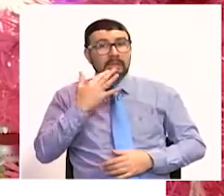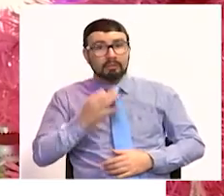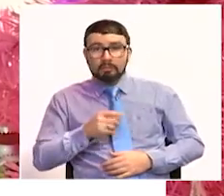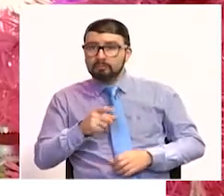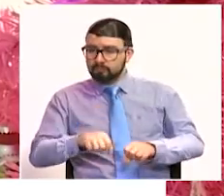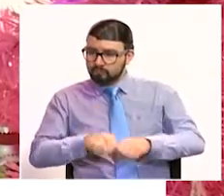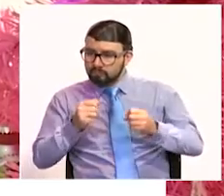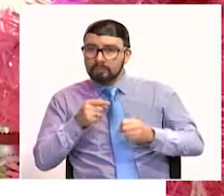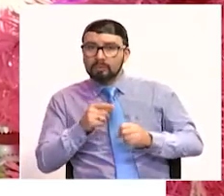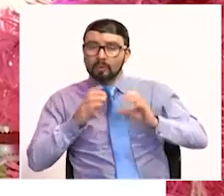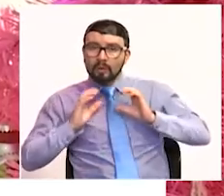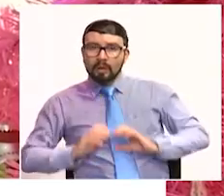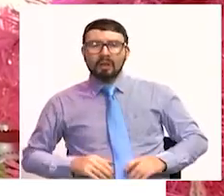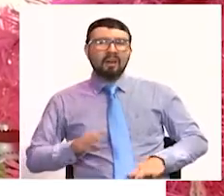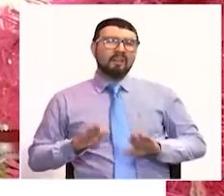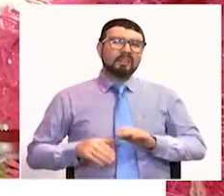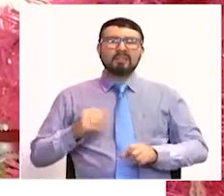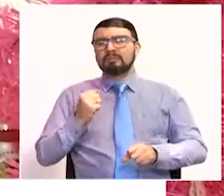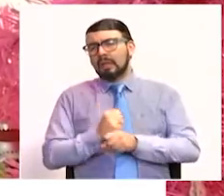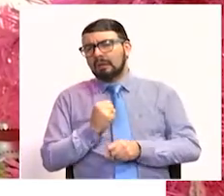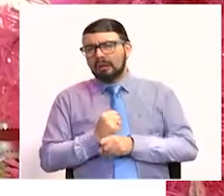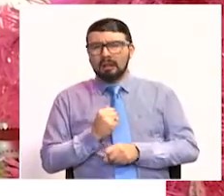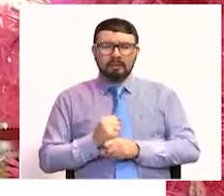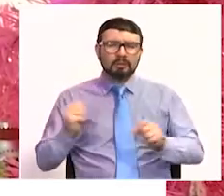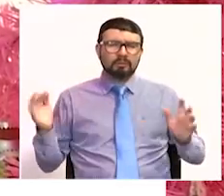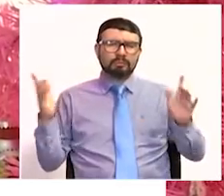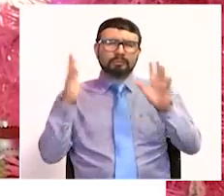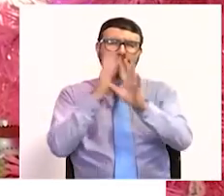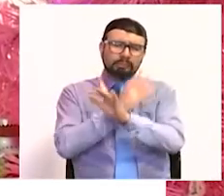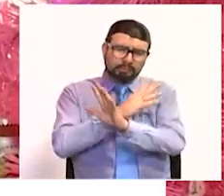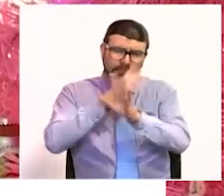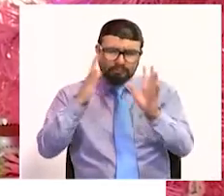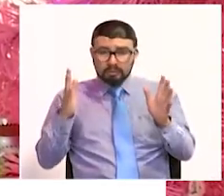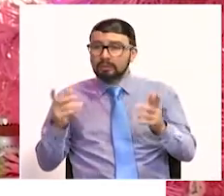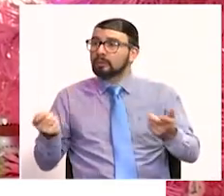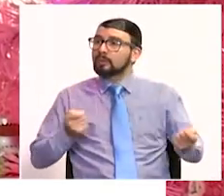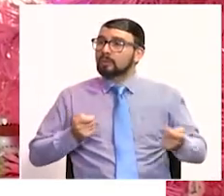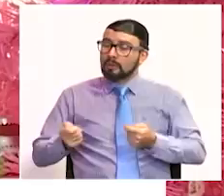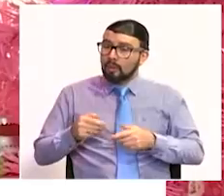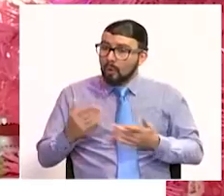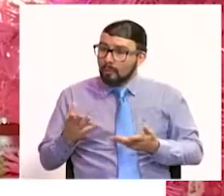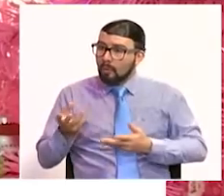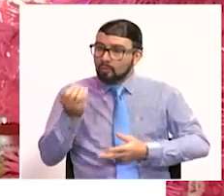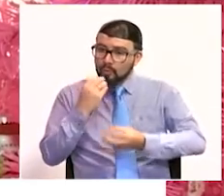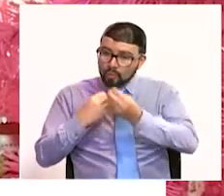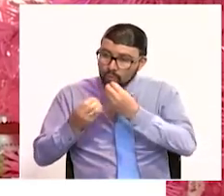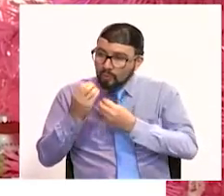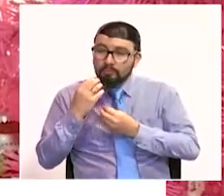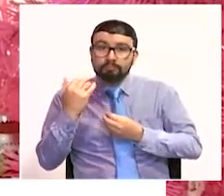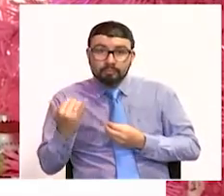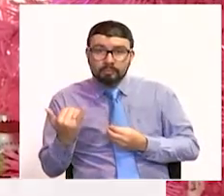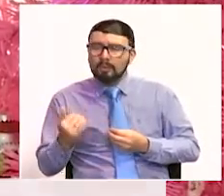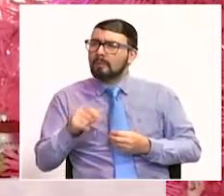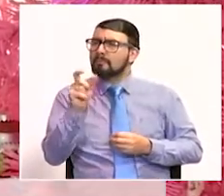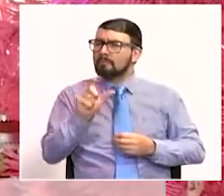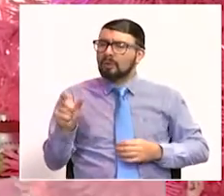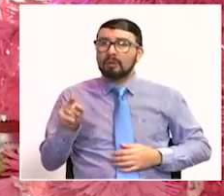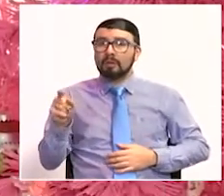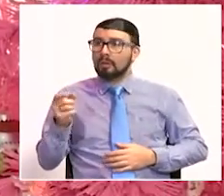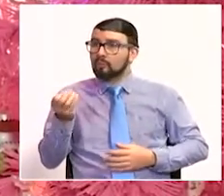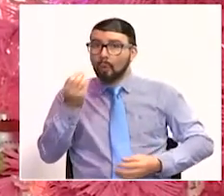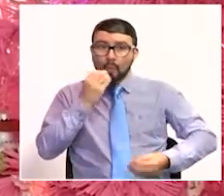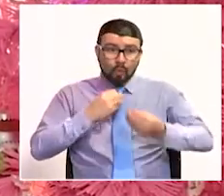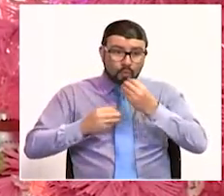afectado por la rutina de las personas y de pronto también la manera en que se alimentan? Personas que están consumiendo grandes